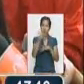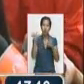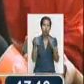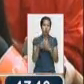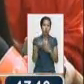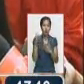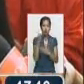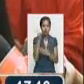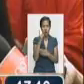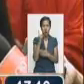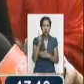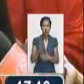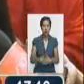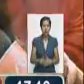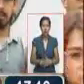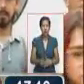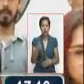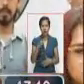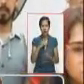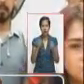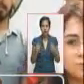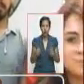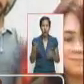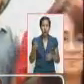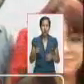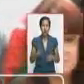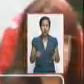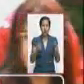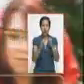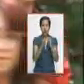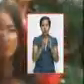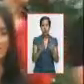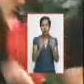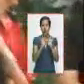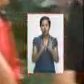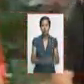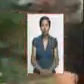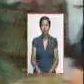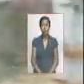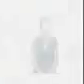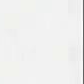Cruz es de todos, entonces nos necesita ahora más que nunca.